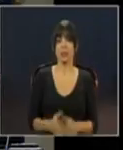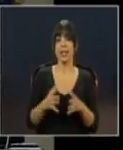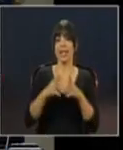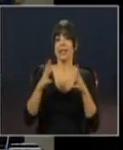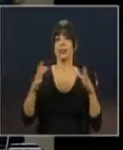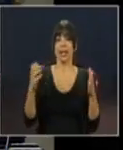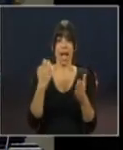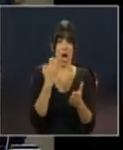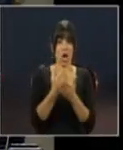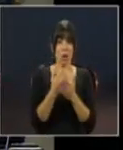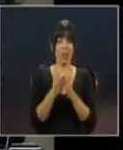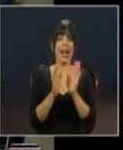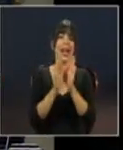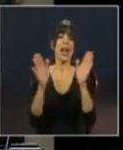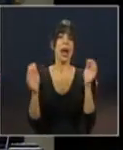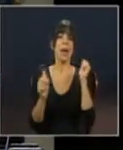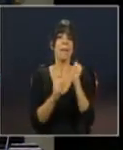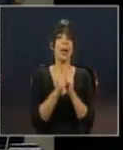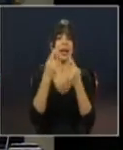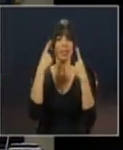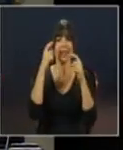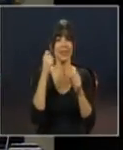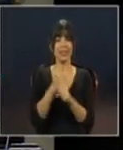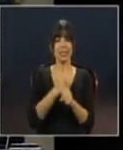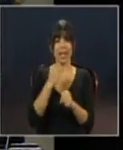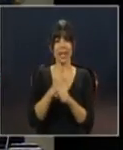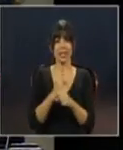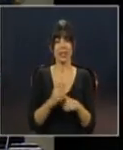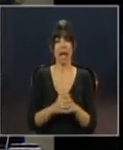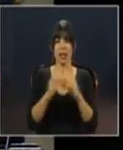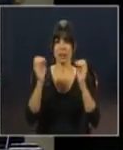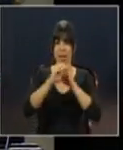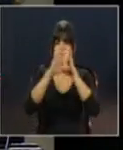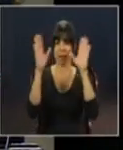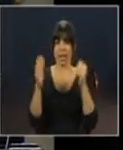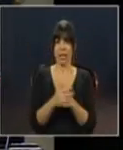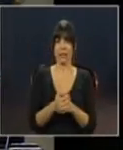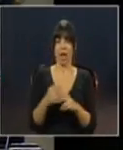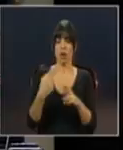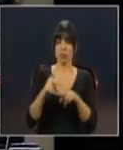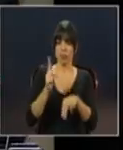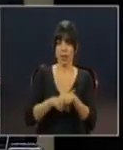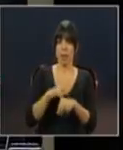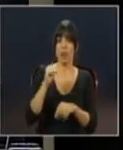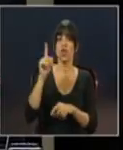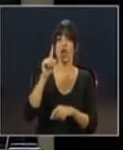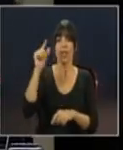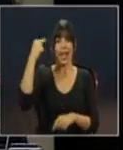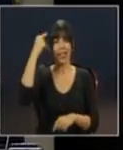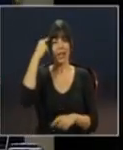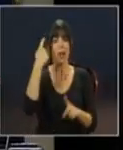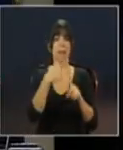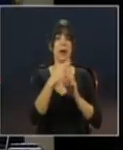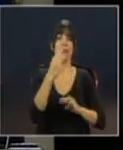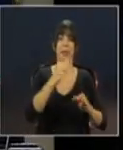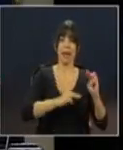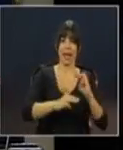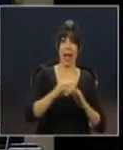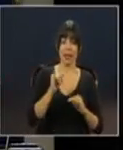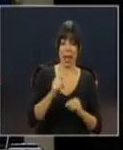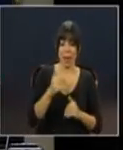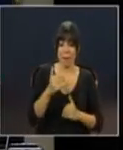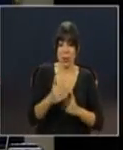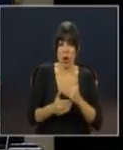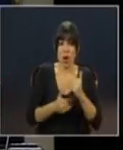crecimiento económico y en general más eficiencia, eficacia y transparencia en el Estado y en los mercados. Este proceso